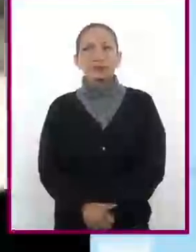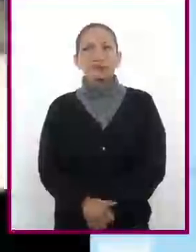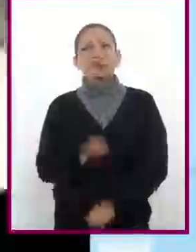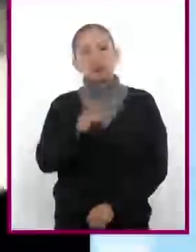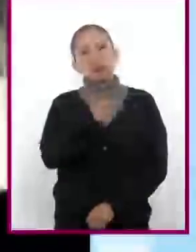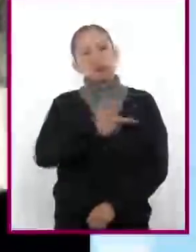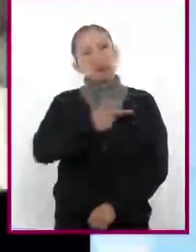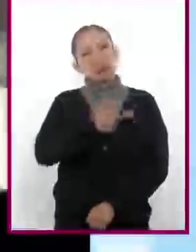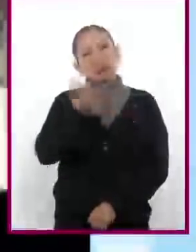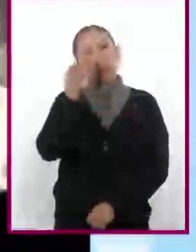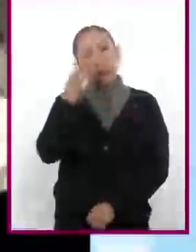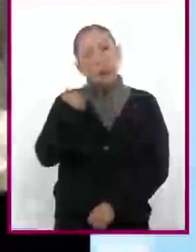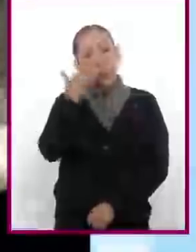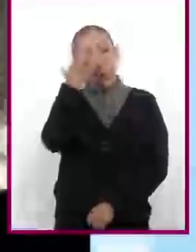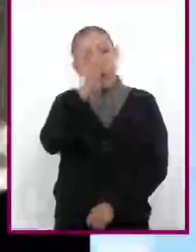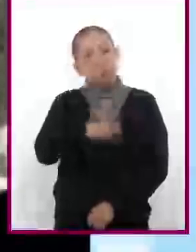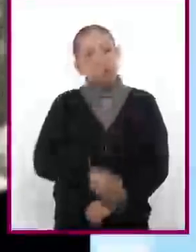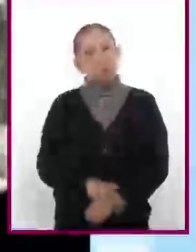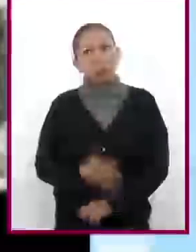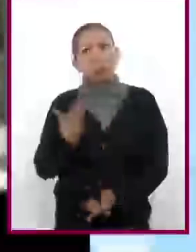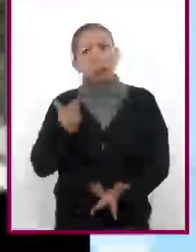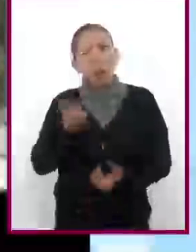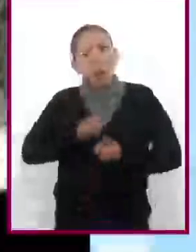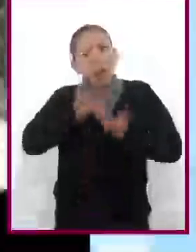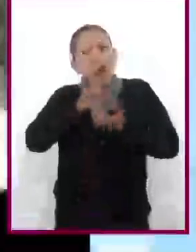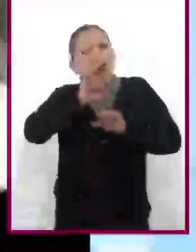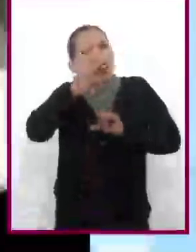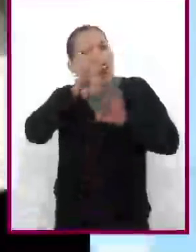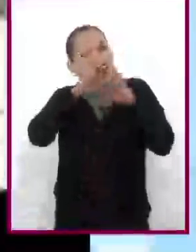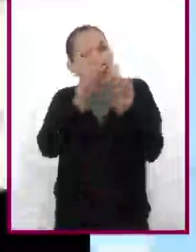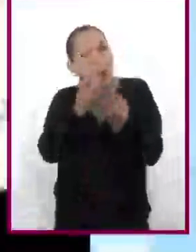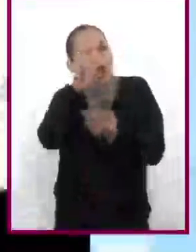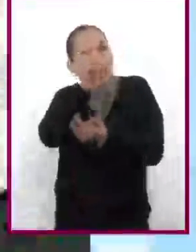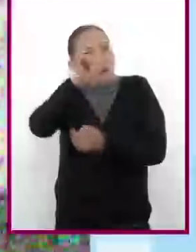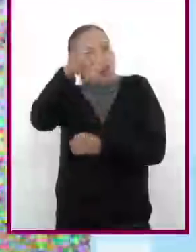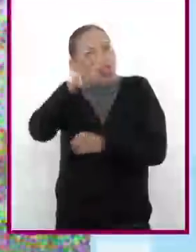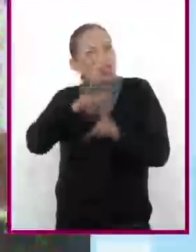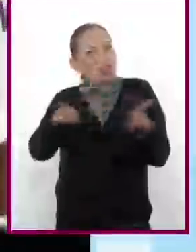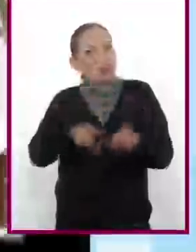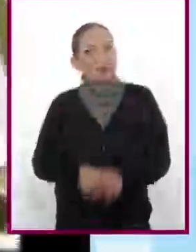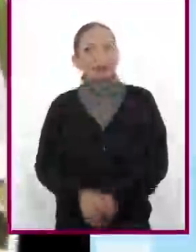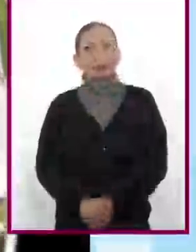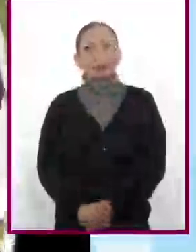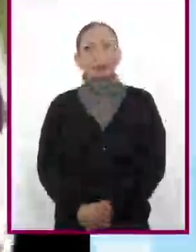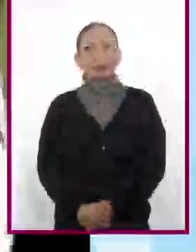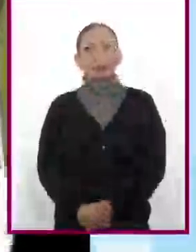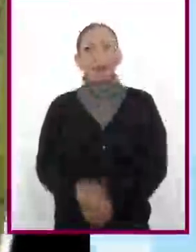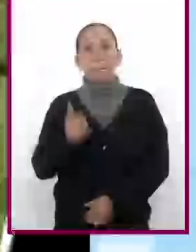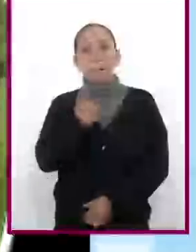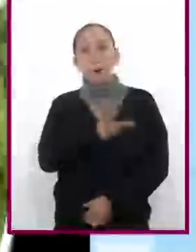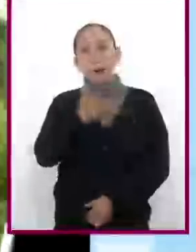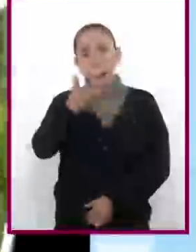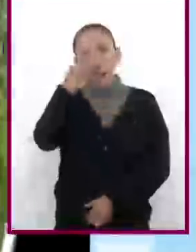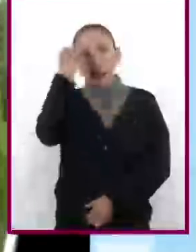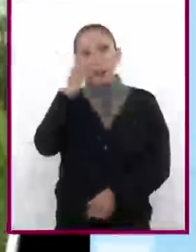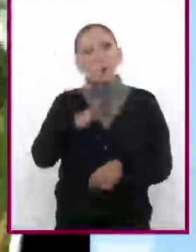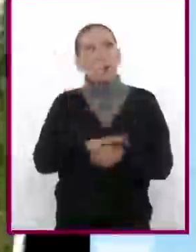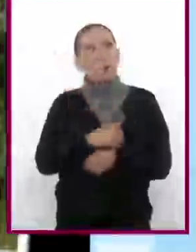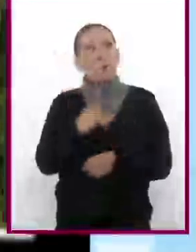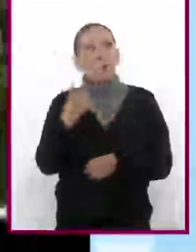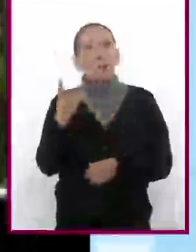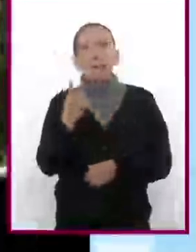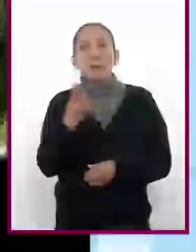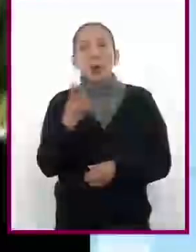Sí me gustaría porque es bonito expresarte de otra manera, con otra lengua. Me gustaría aprender